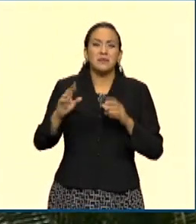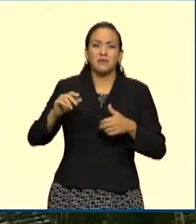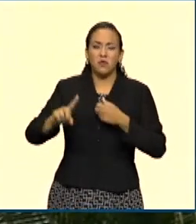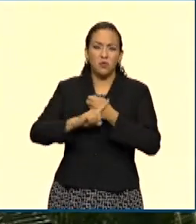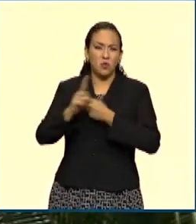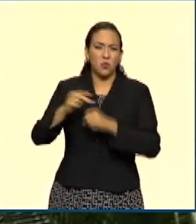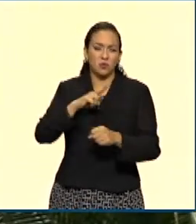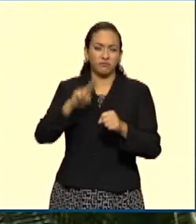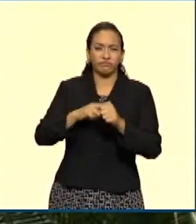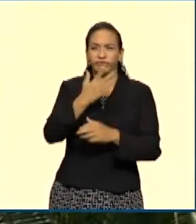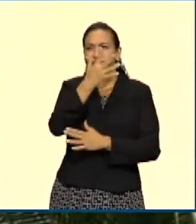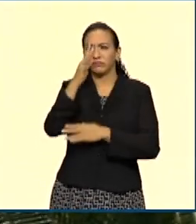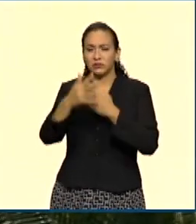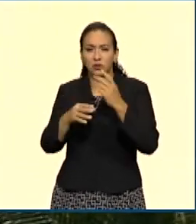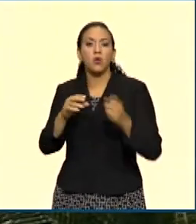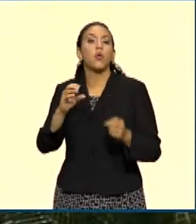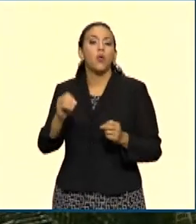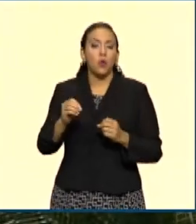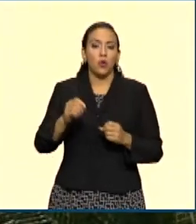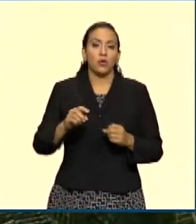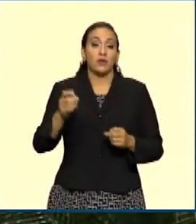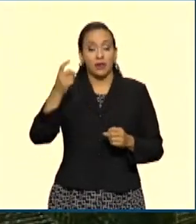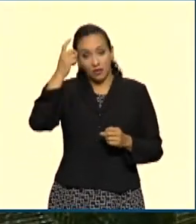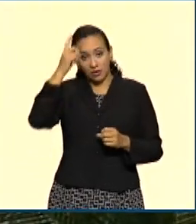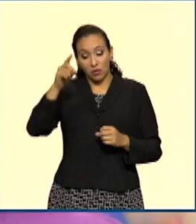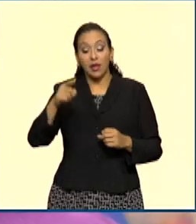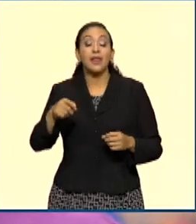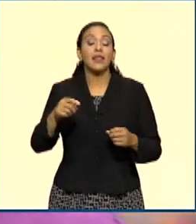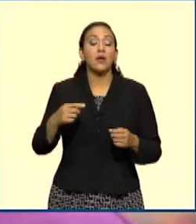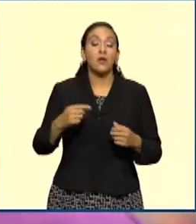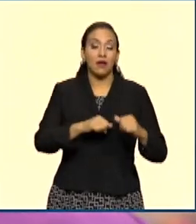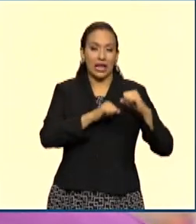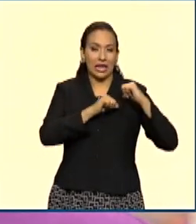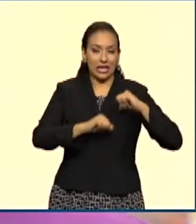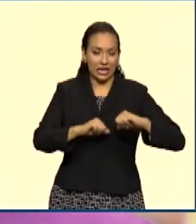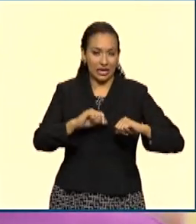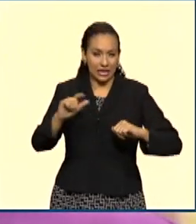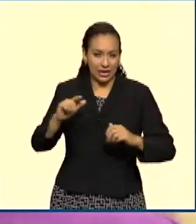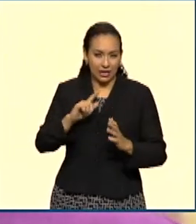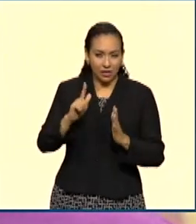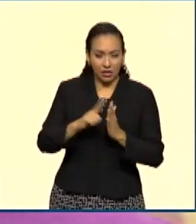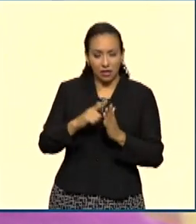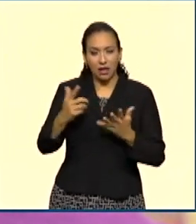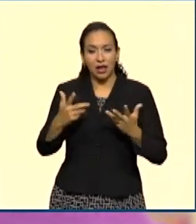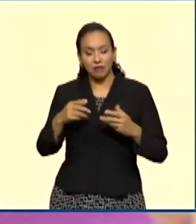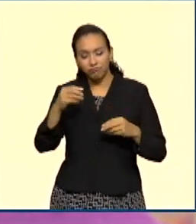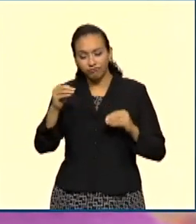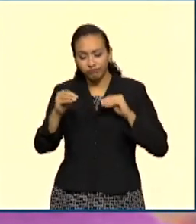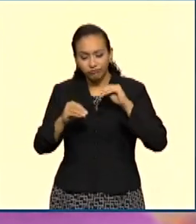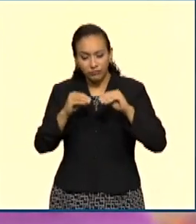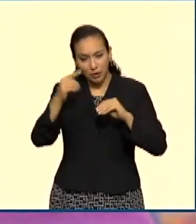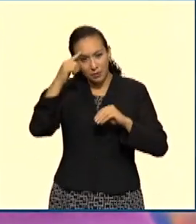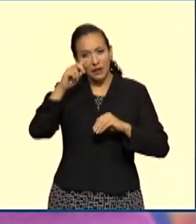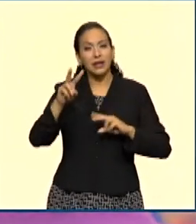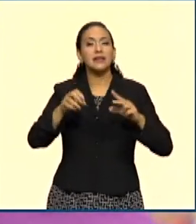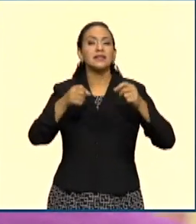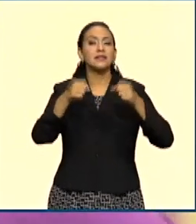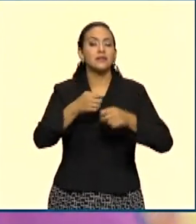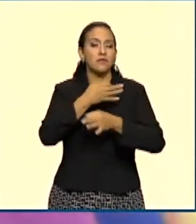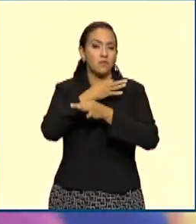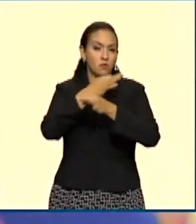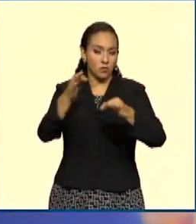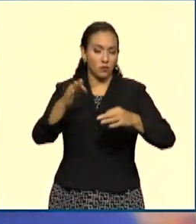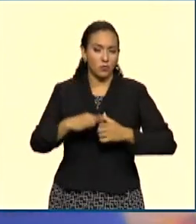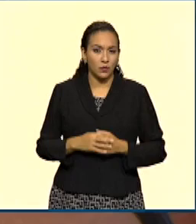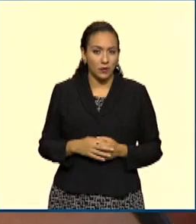como también las obligaciones y facultades del titular del Ejecutivo y de seguridad pública. Además, acotaban los resultados de